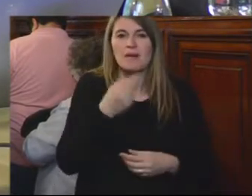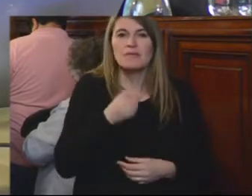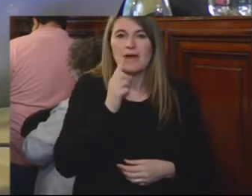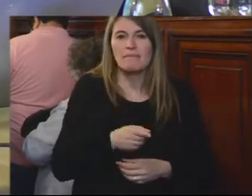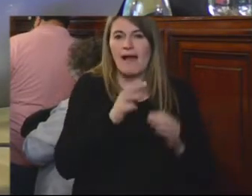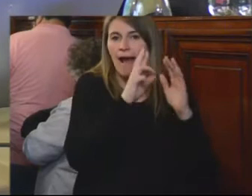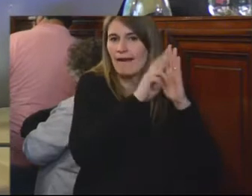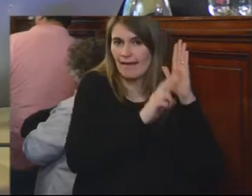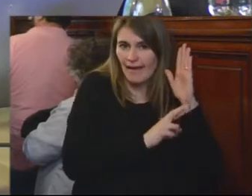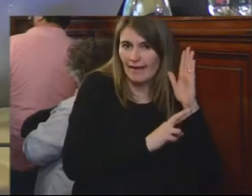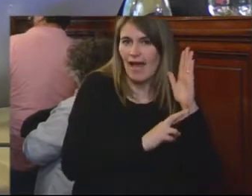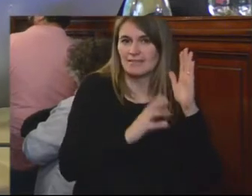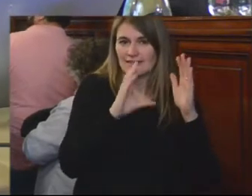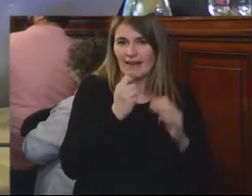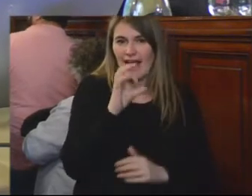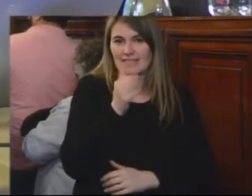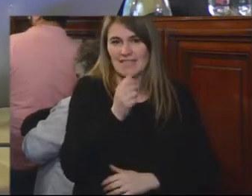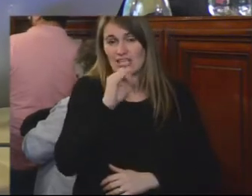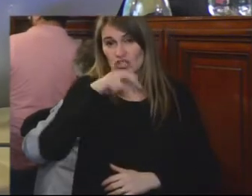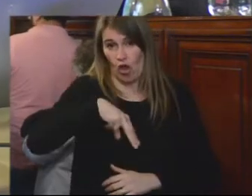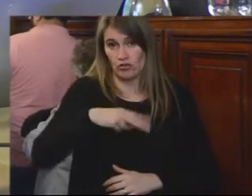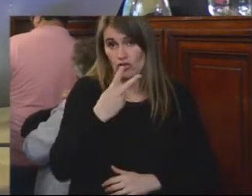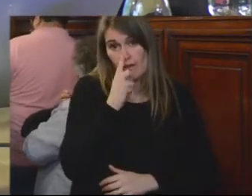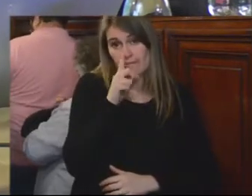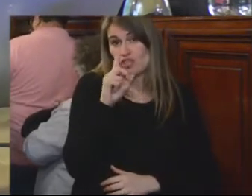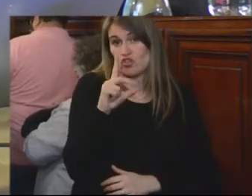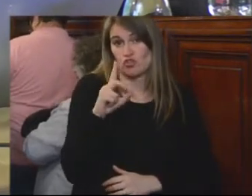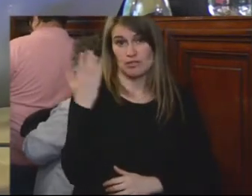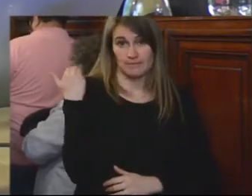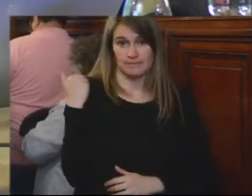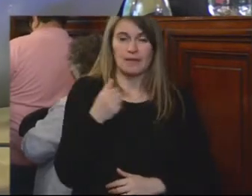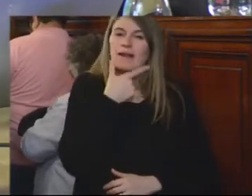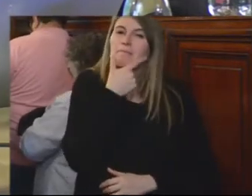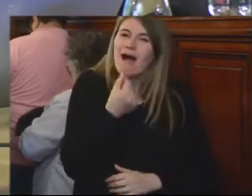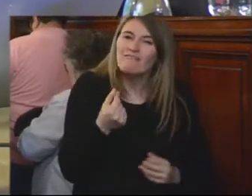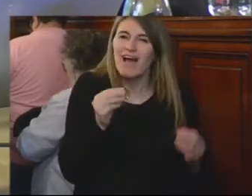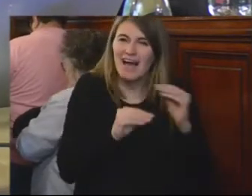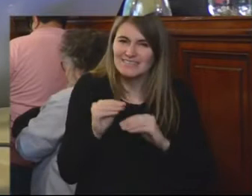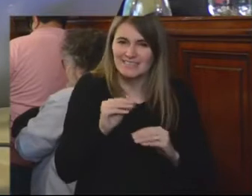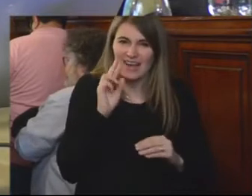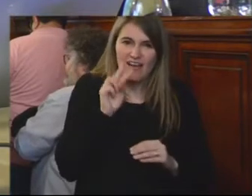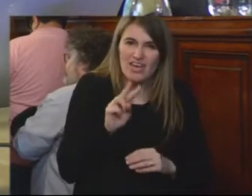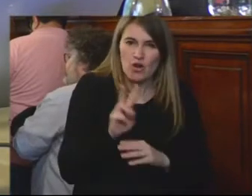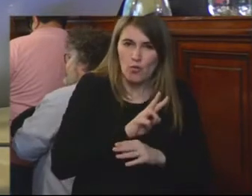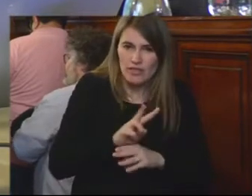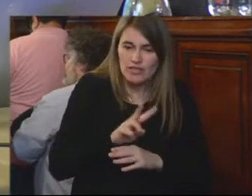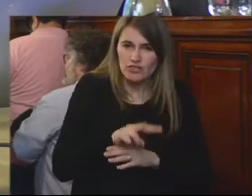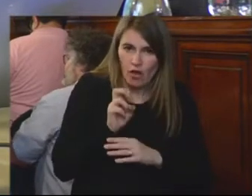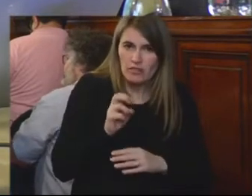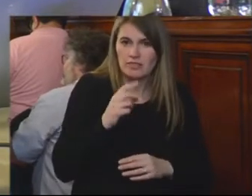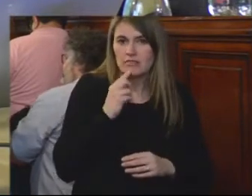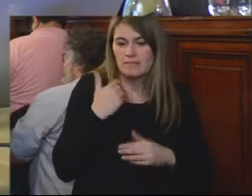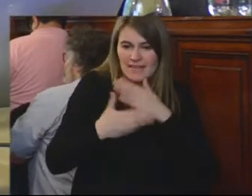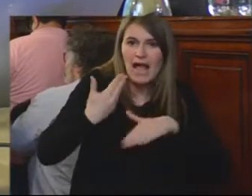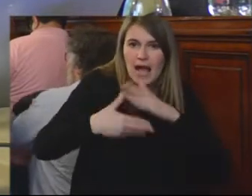de casación es del 2012 a fin de facilitar a la jurisdicción y posibilitar una mayor dinámica en la